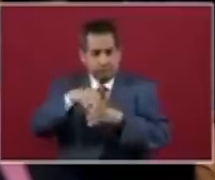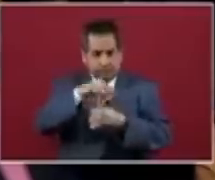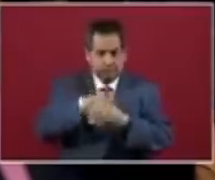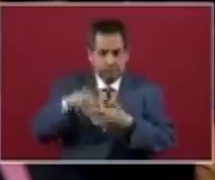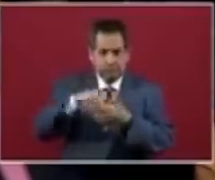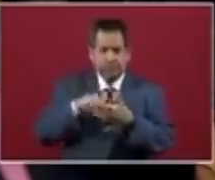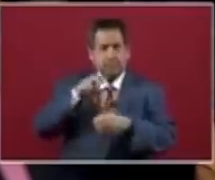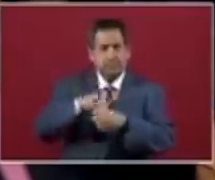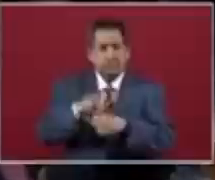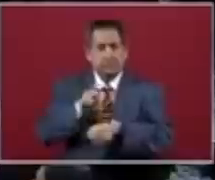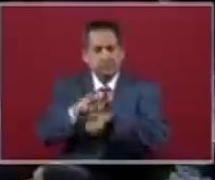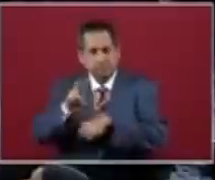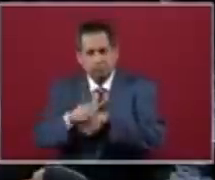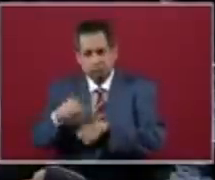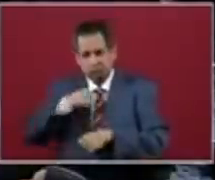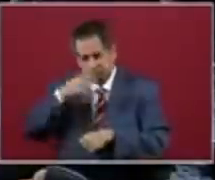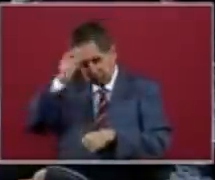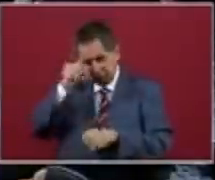Venezuela.